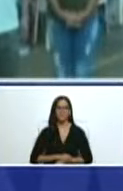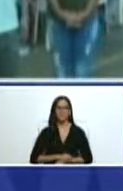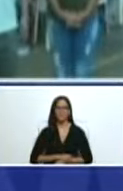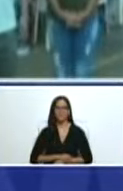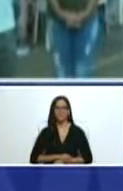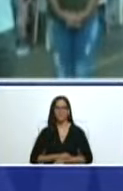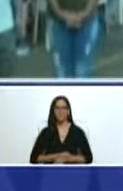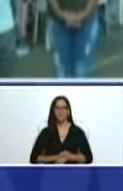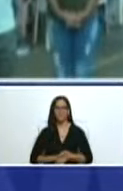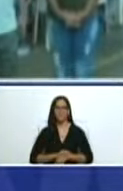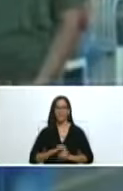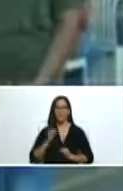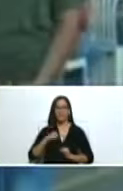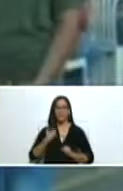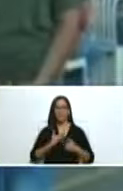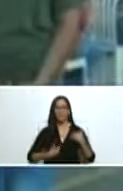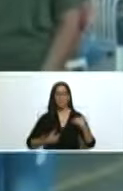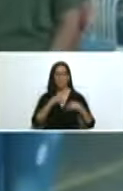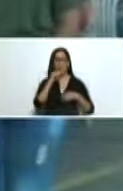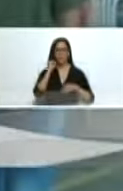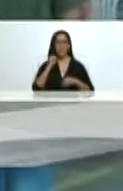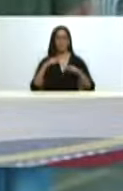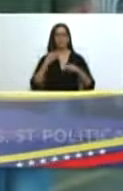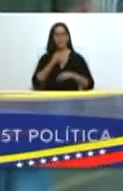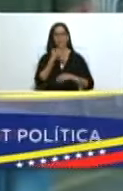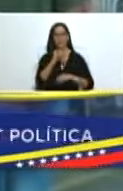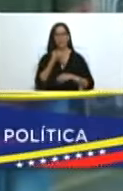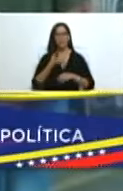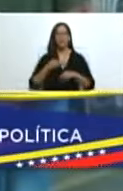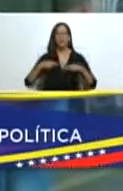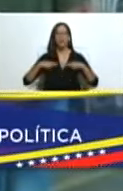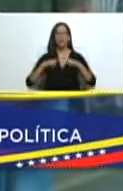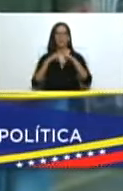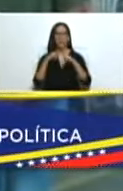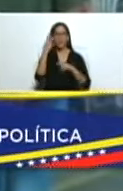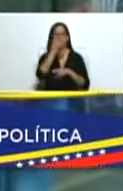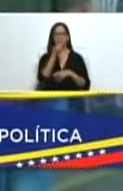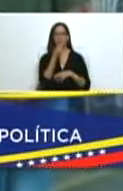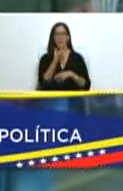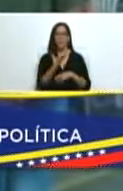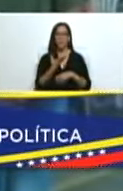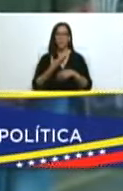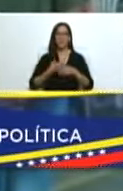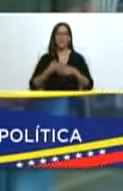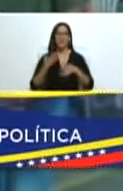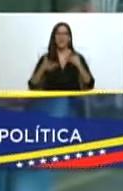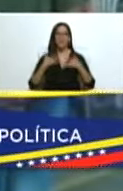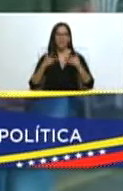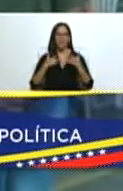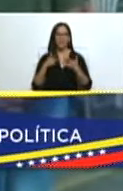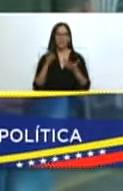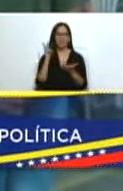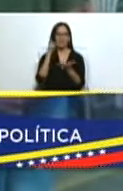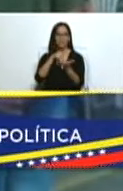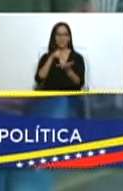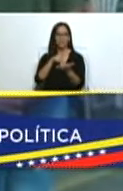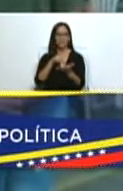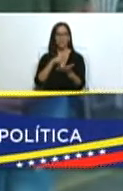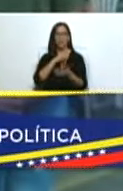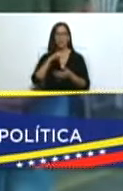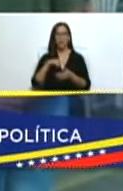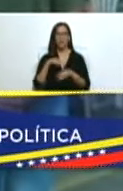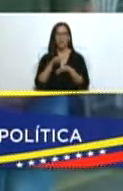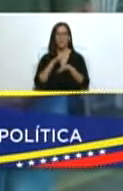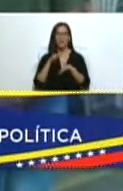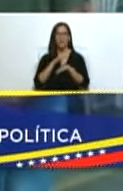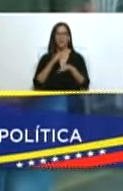Sí, presidente Nicolás Maduro. Esta tarde nos encontramos en esta hermosa actividad donde está haciendo acto de presencia nuestro